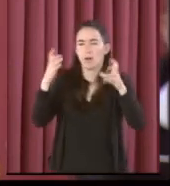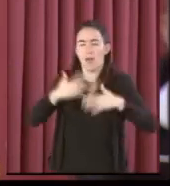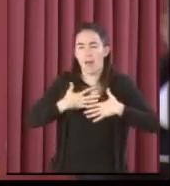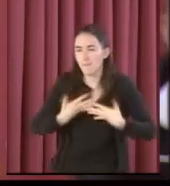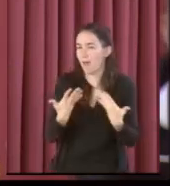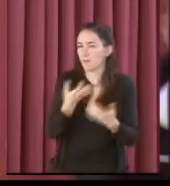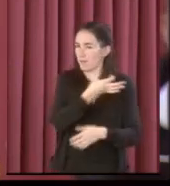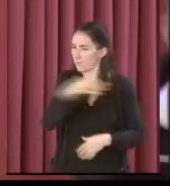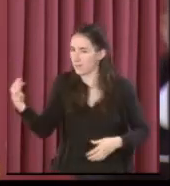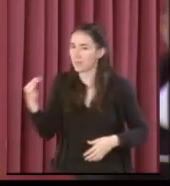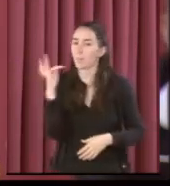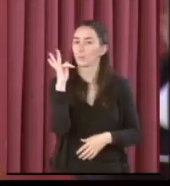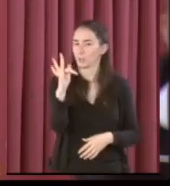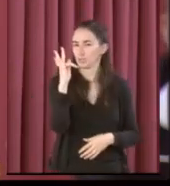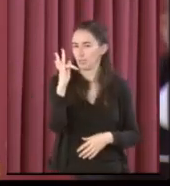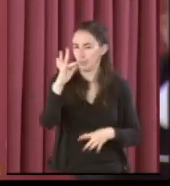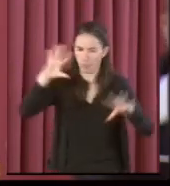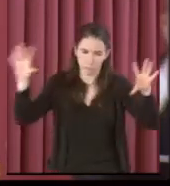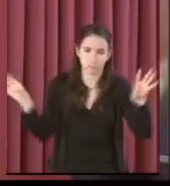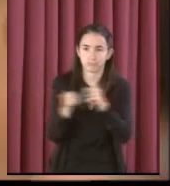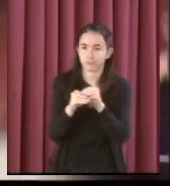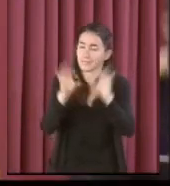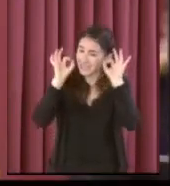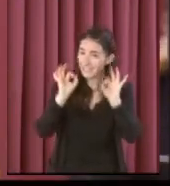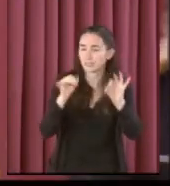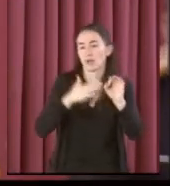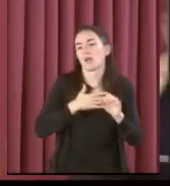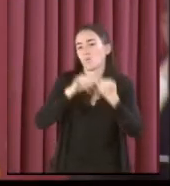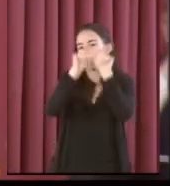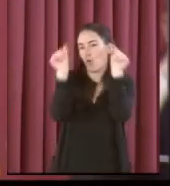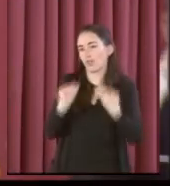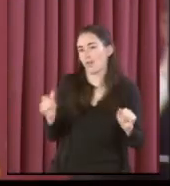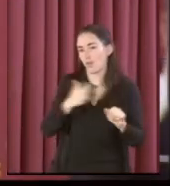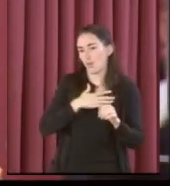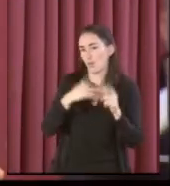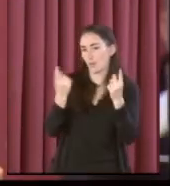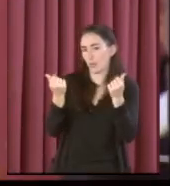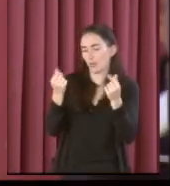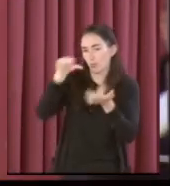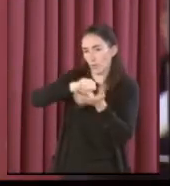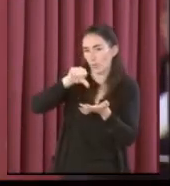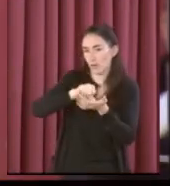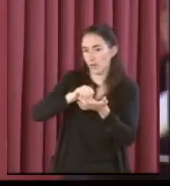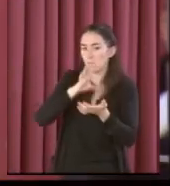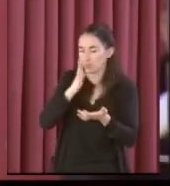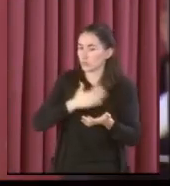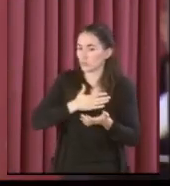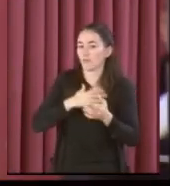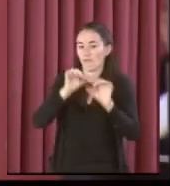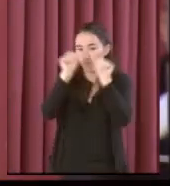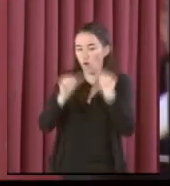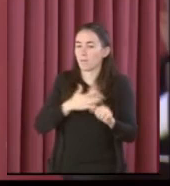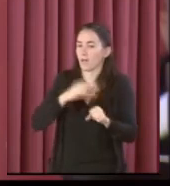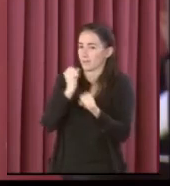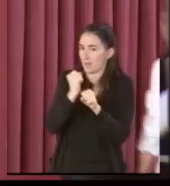positivo. Este es nuestro modelo de ciudad. Este es el fundamento de nuestra acción política y este es